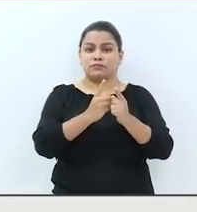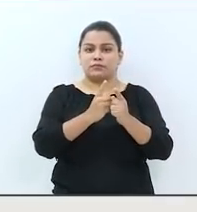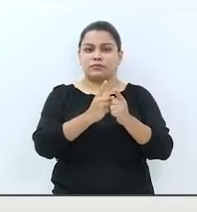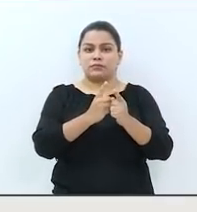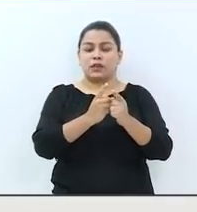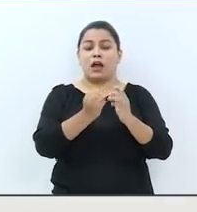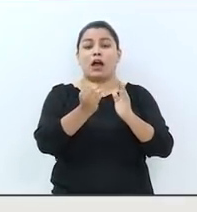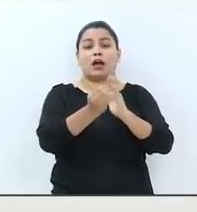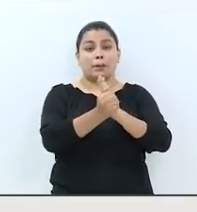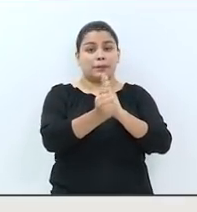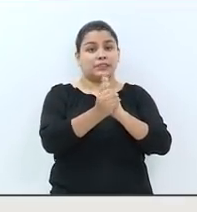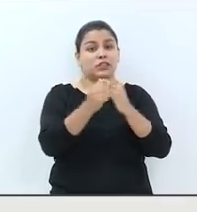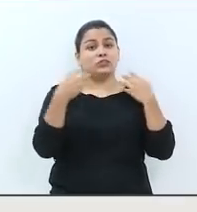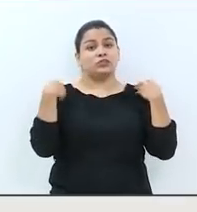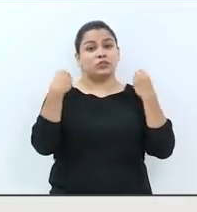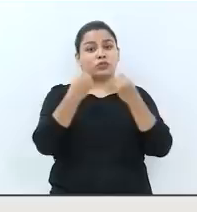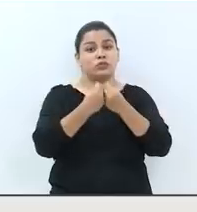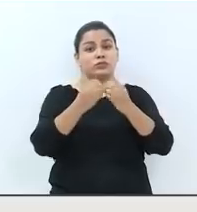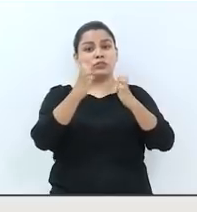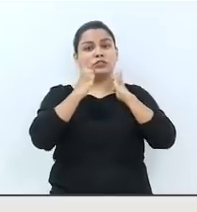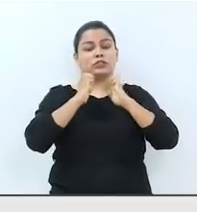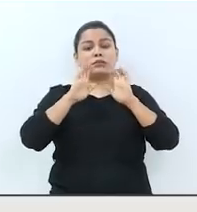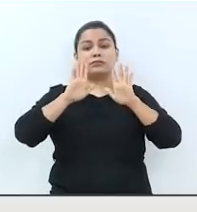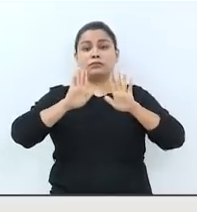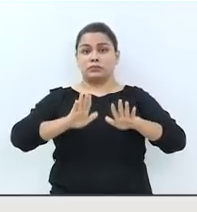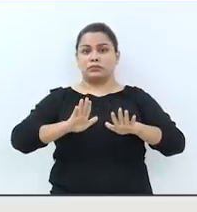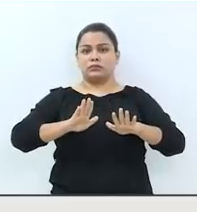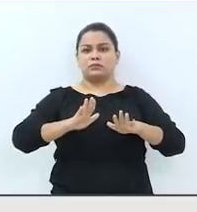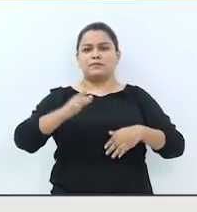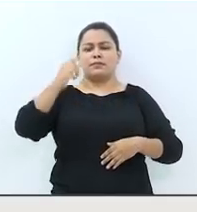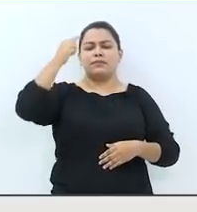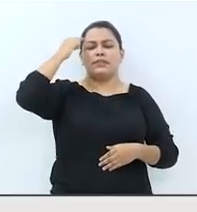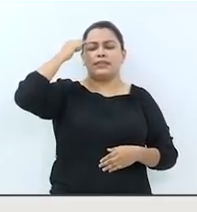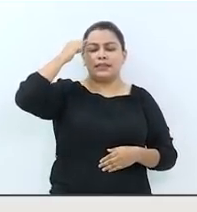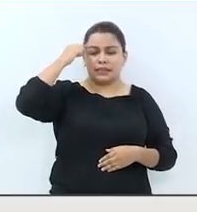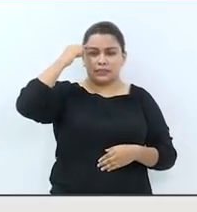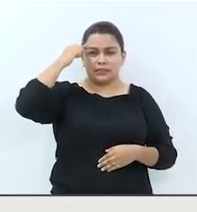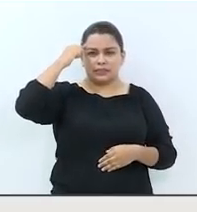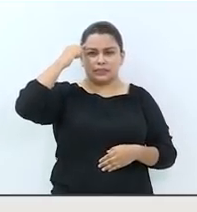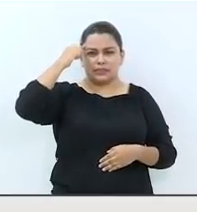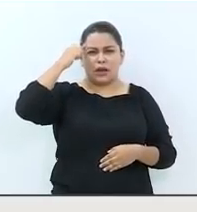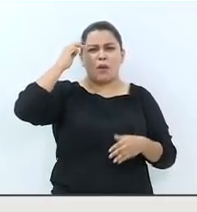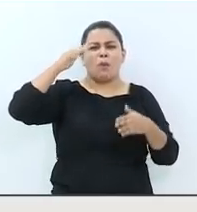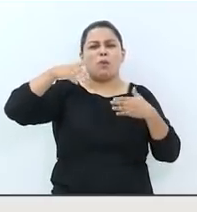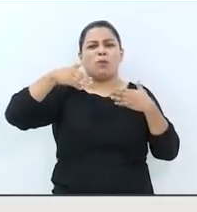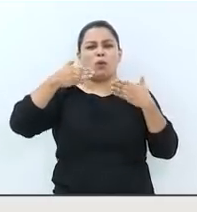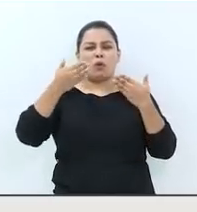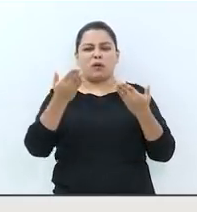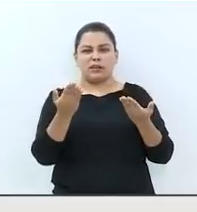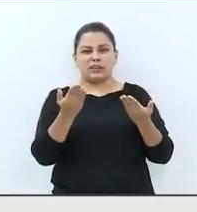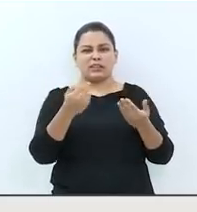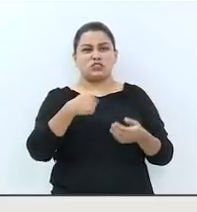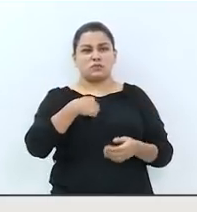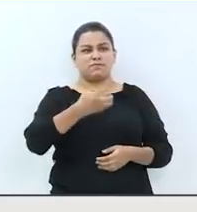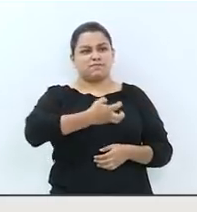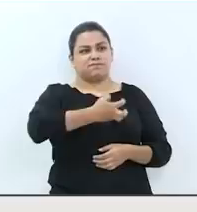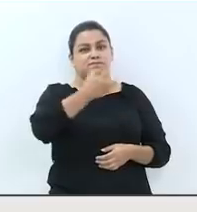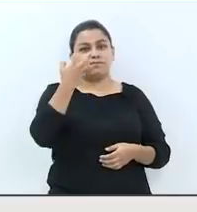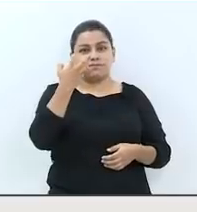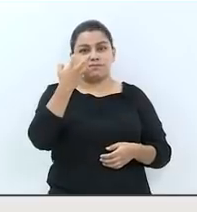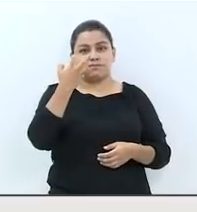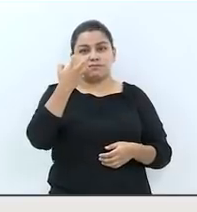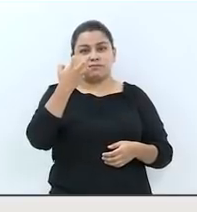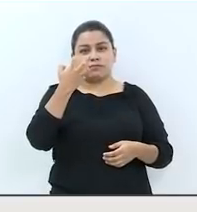de las habilidades socioemocionales es que me detengo, pienso un poco y reflexiono sobre por qué esto me está haciendo enojar. Cómo